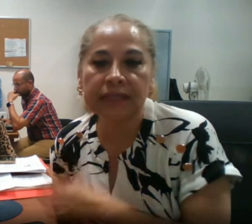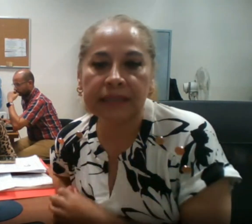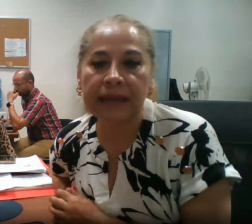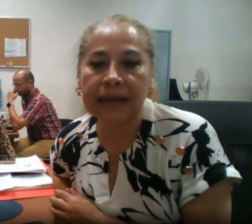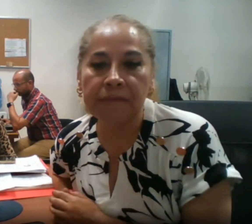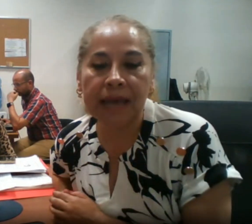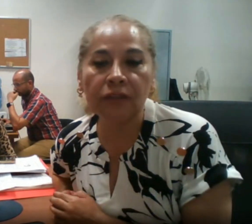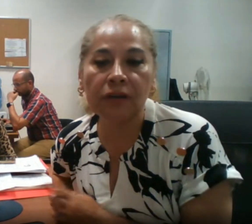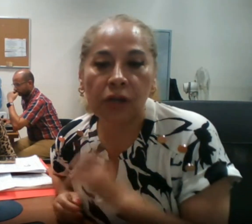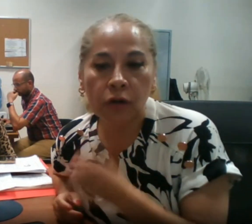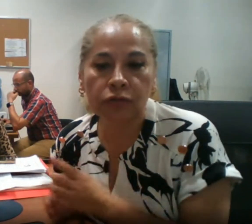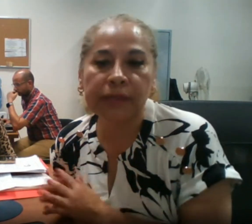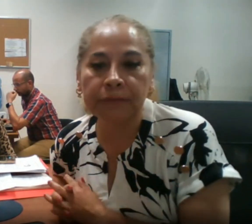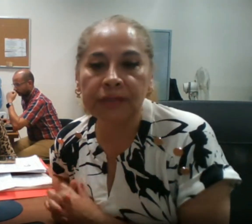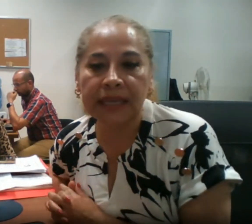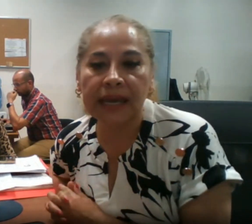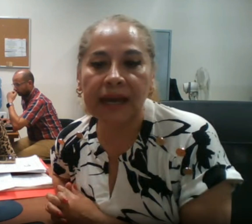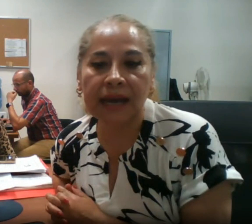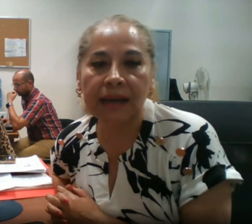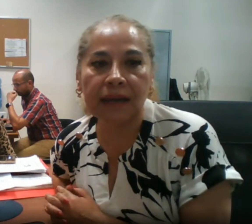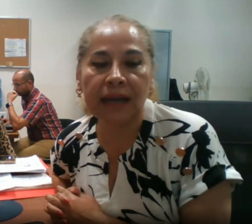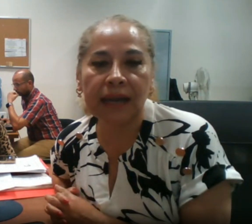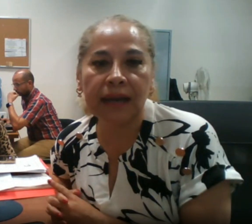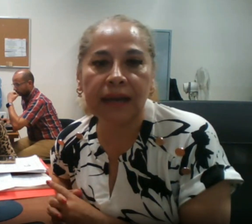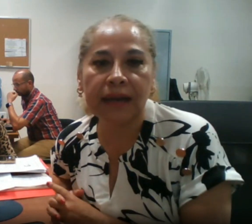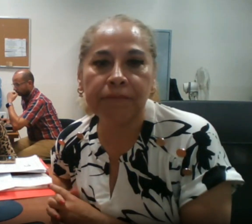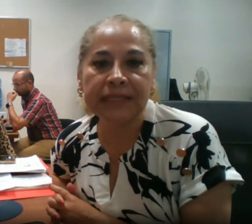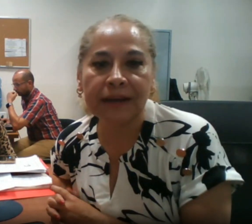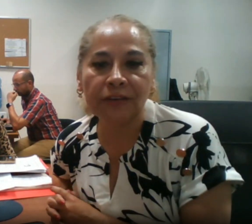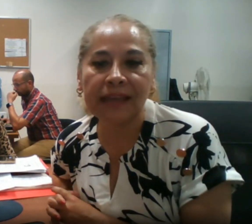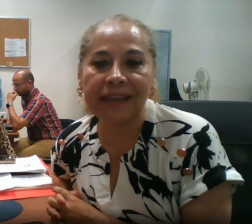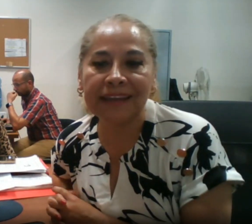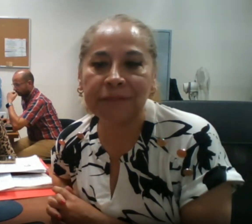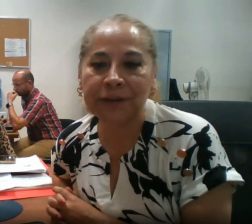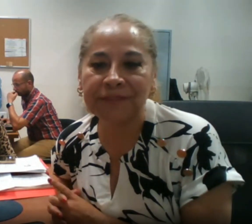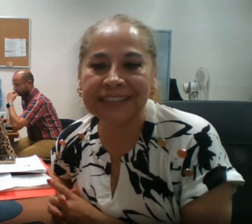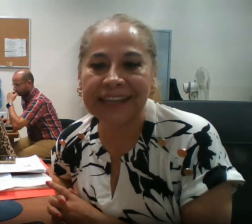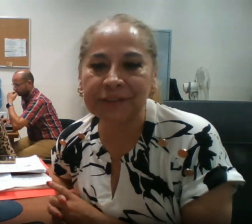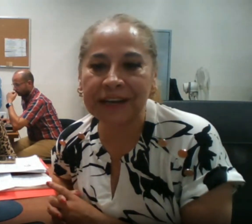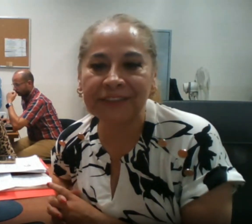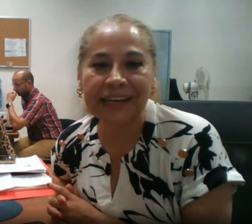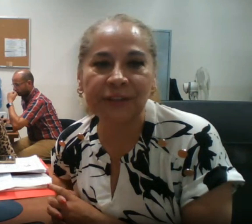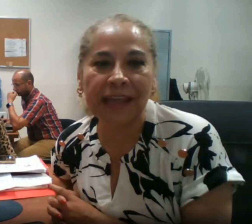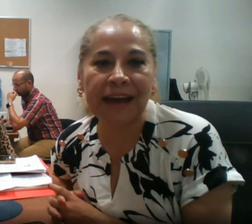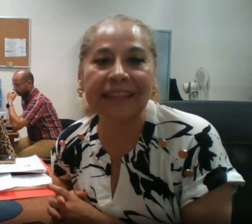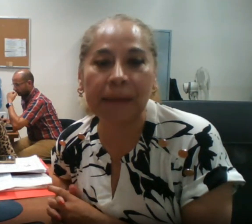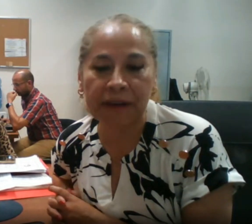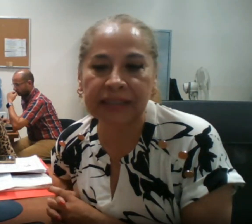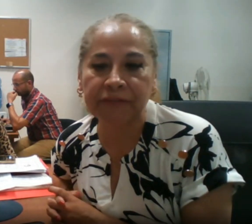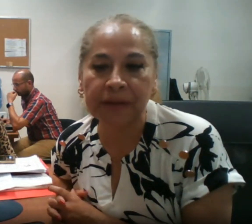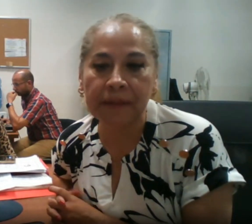estaremos reenviando, lo subiremos aquí al pizarrón bueno, estaremos trabajando en eso de